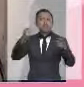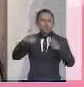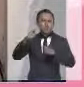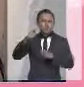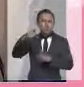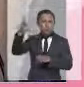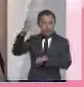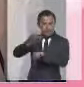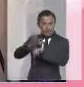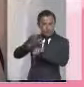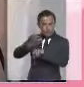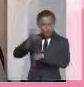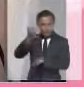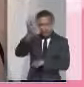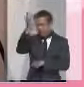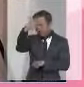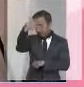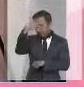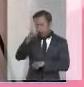es muy